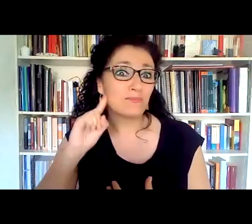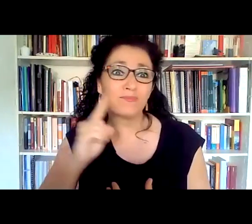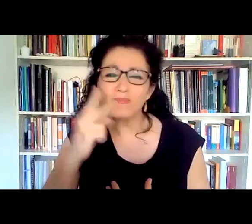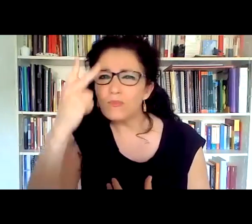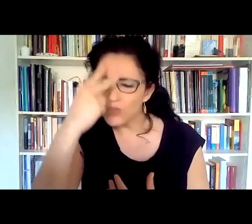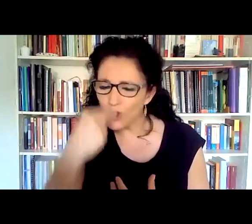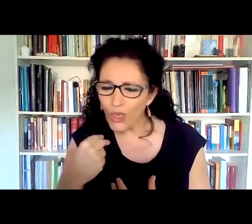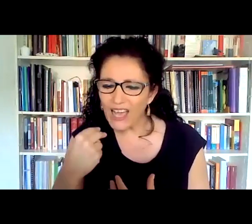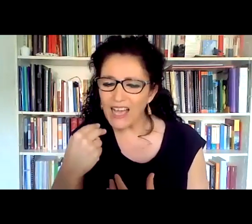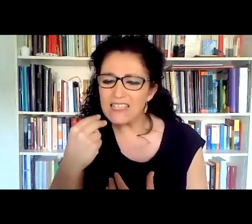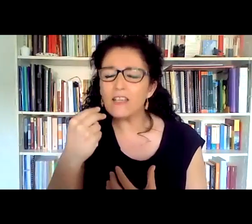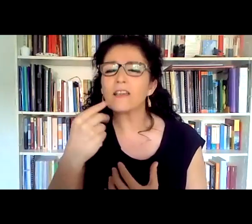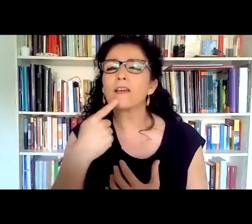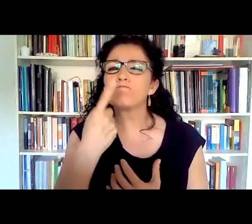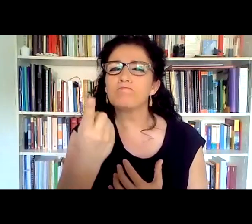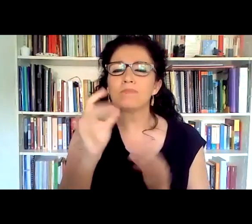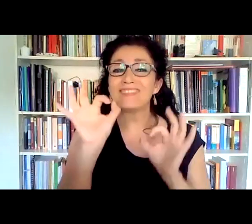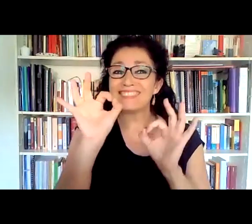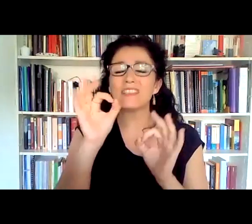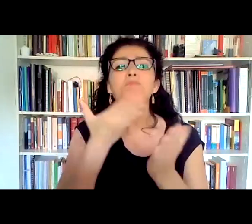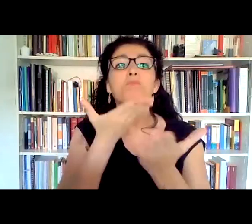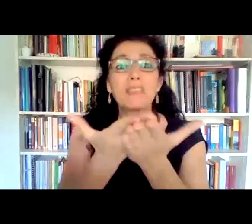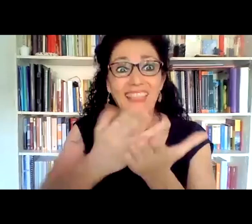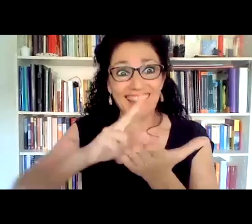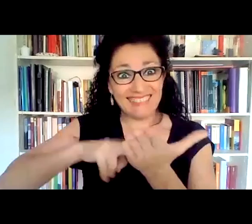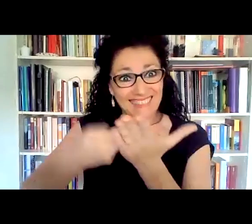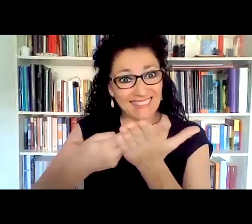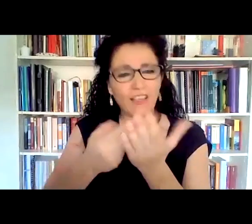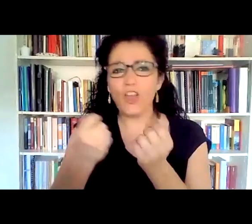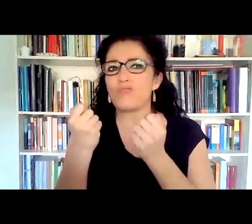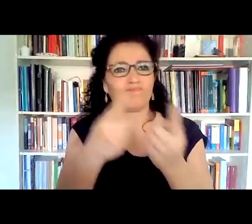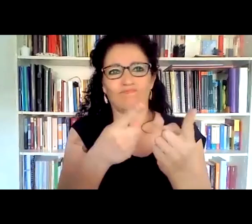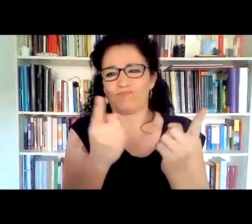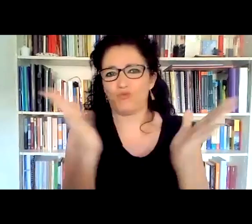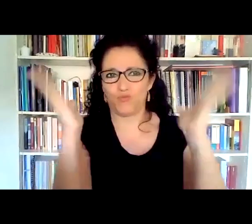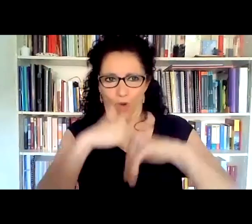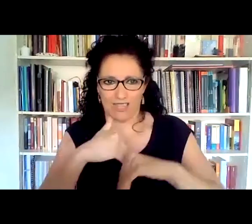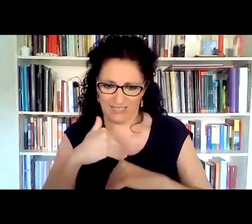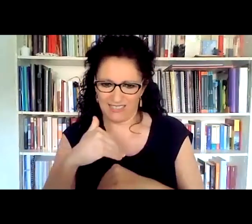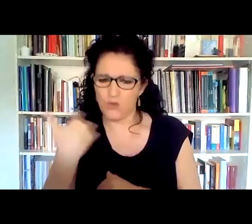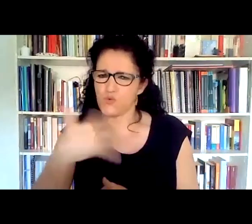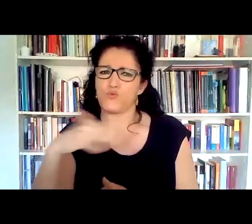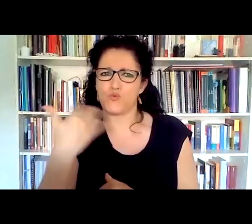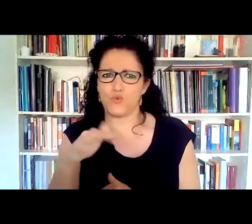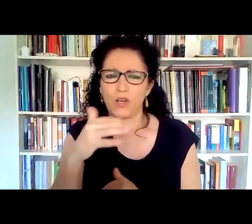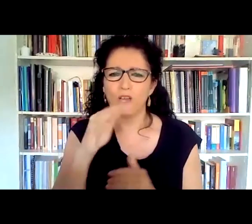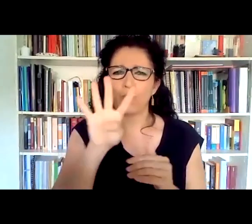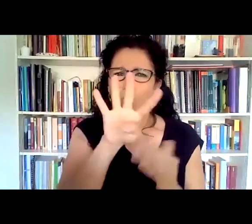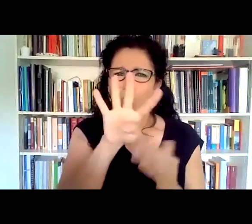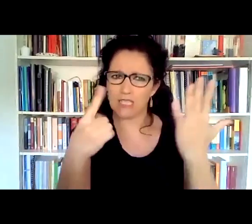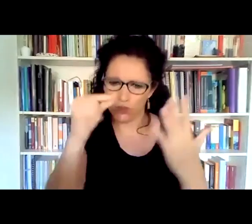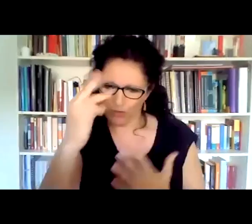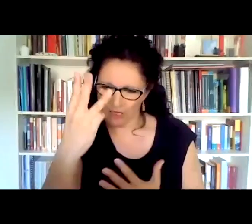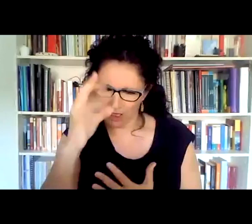46,3% de personas sordas y sordociegas encuestadas coinciden en que a la hora de solicitar servicios de interpretación